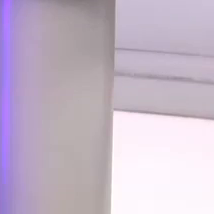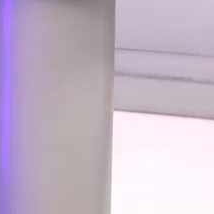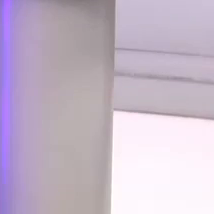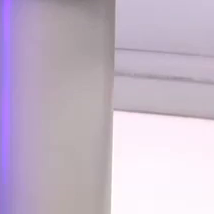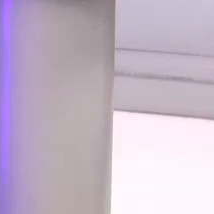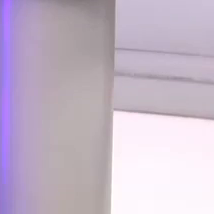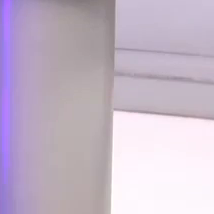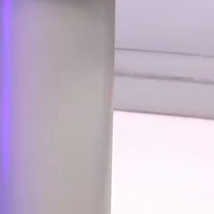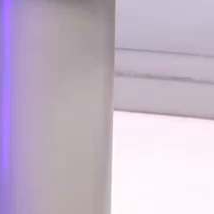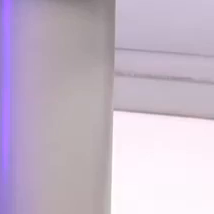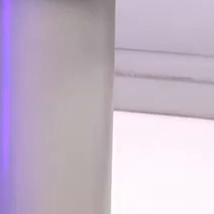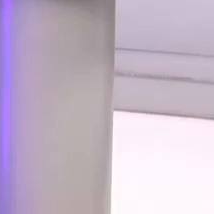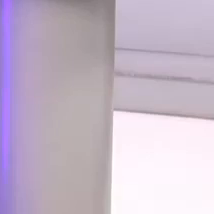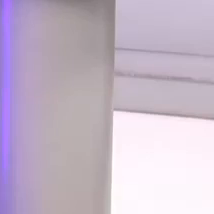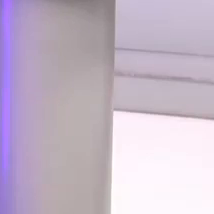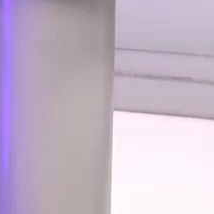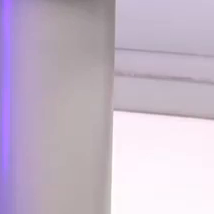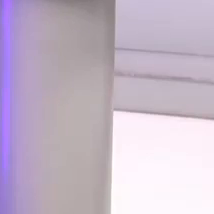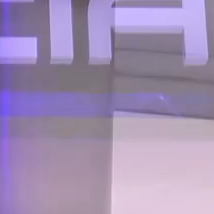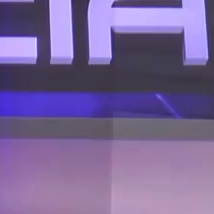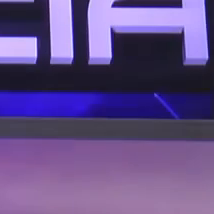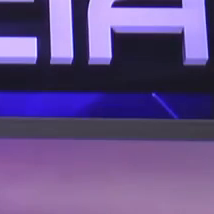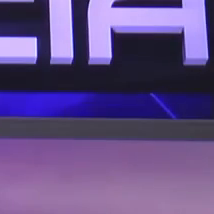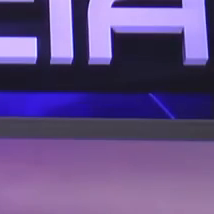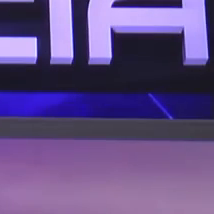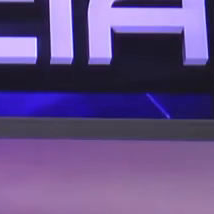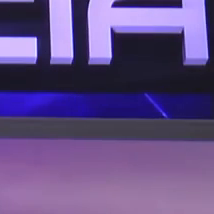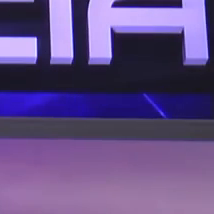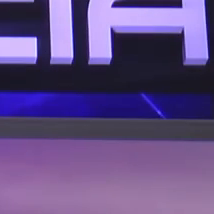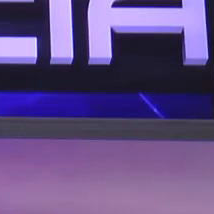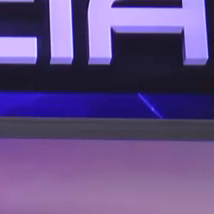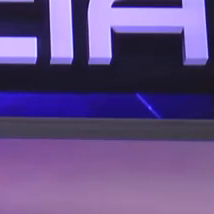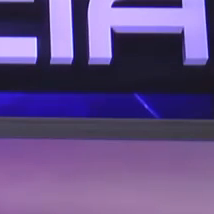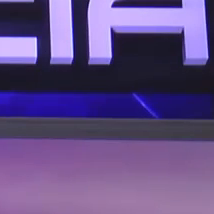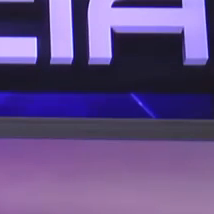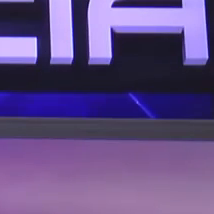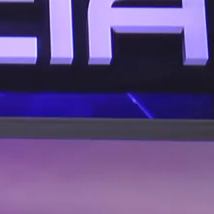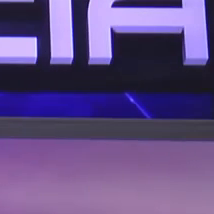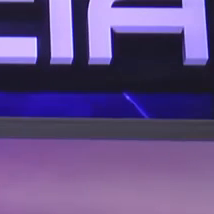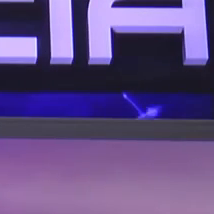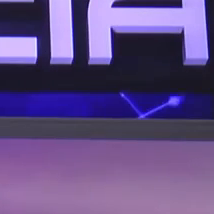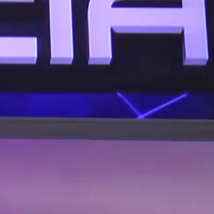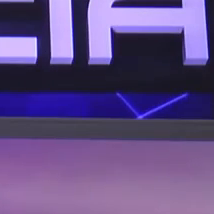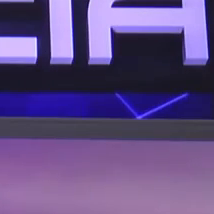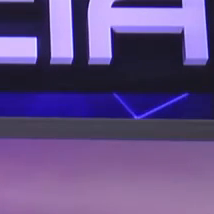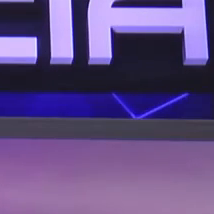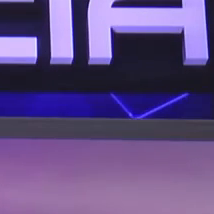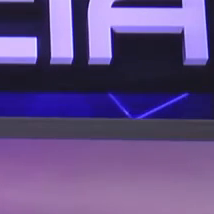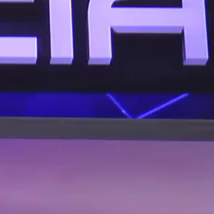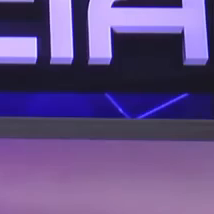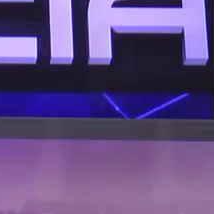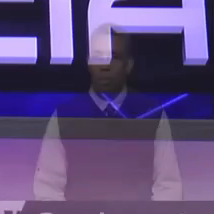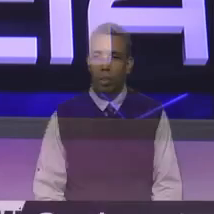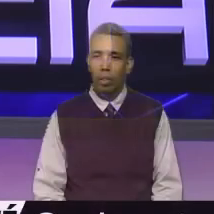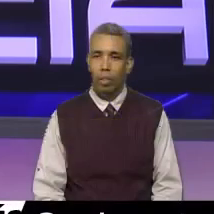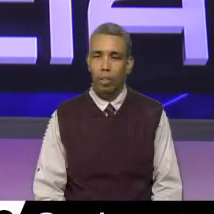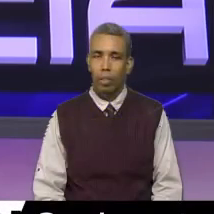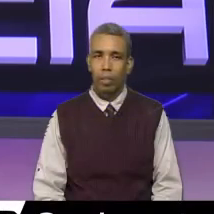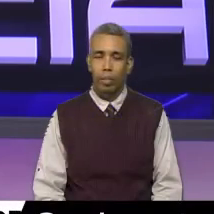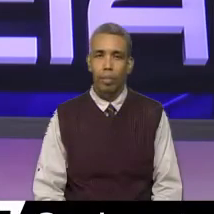Gracias por continuar con nosotros en Enlace Noticias. Este miércoles 11 de octubre el gobierno local realizará el segundo encuentro de